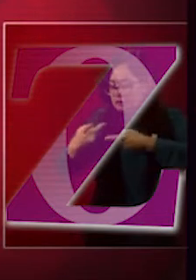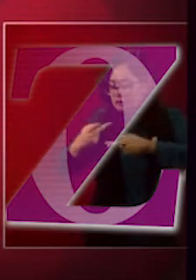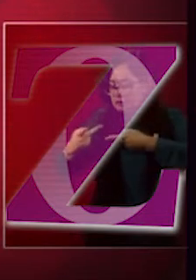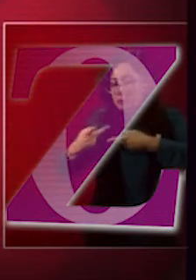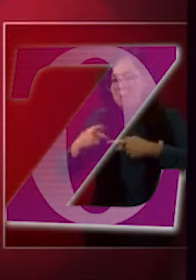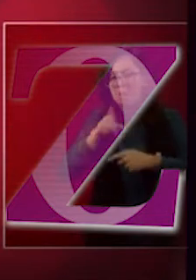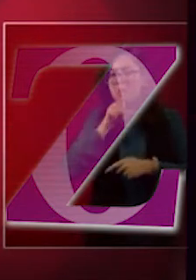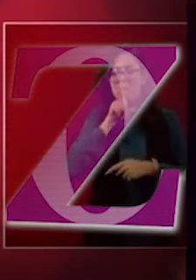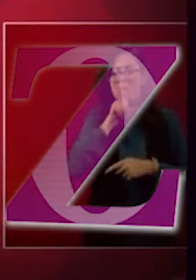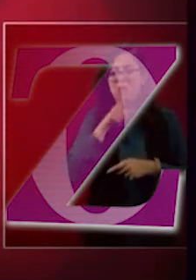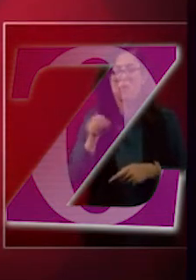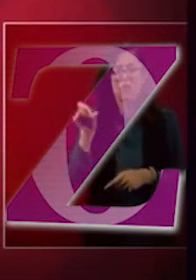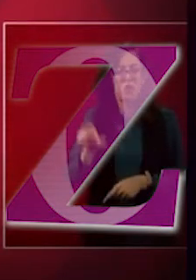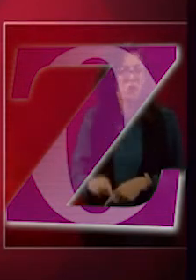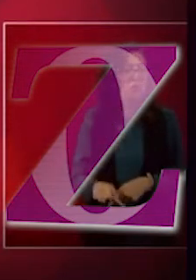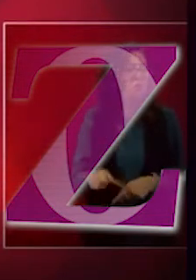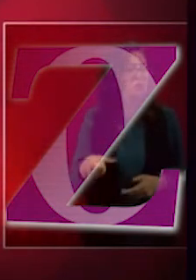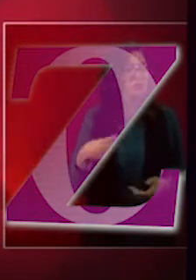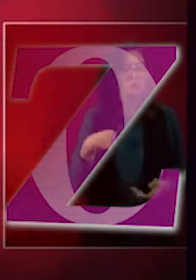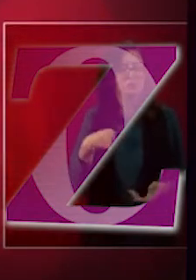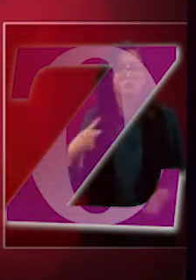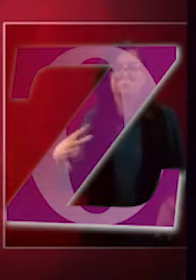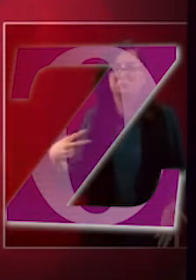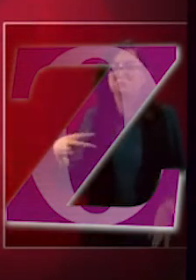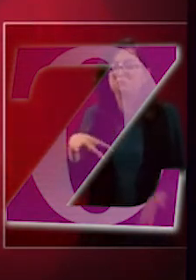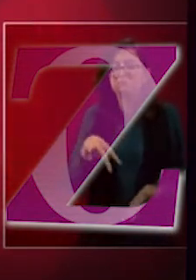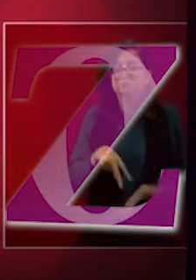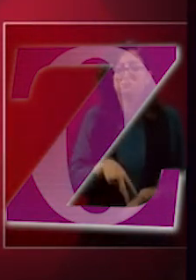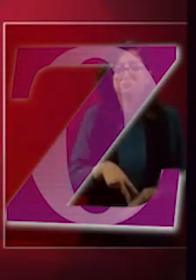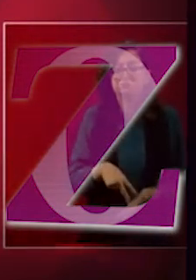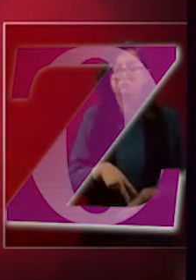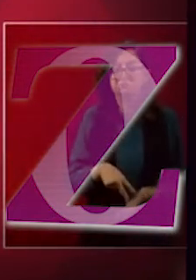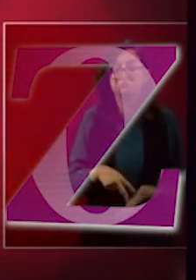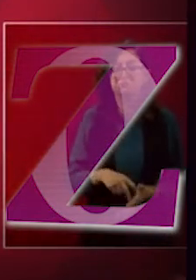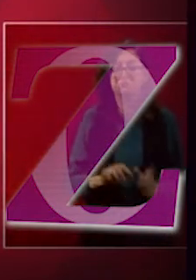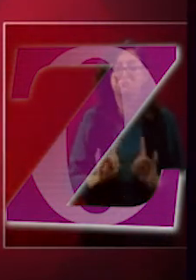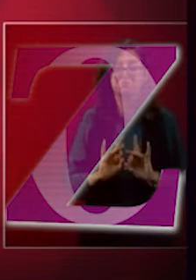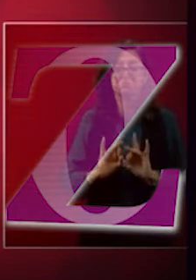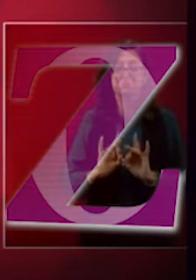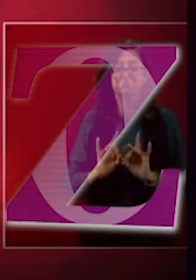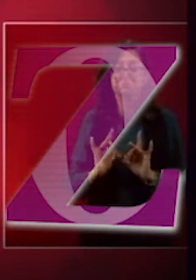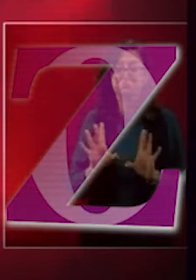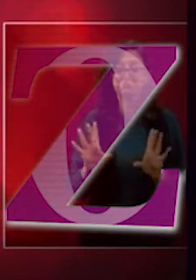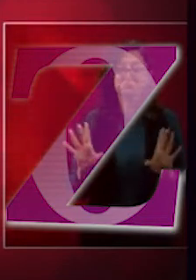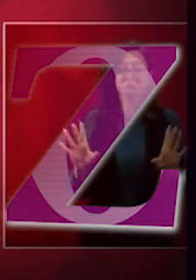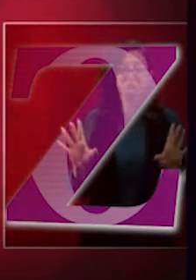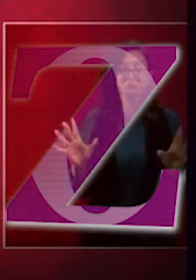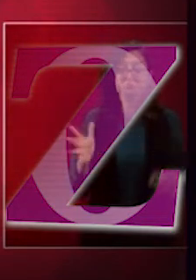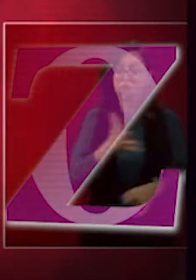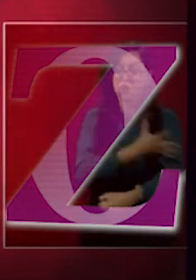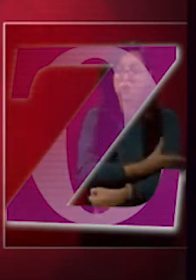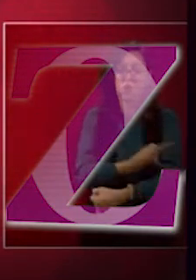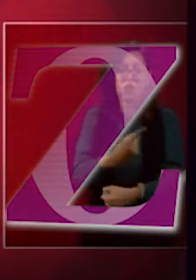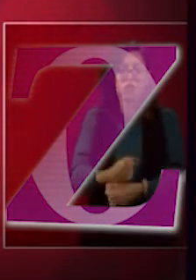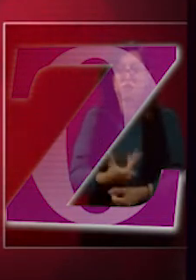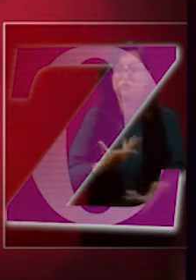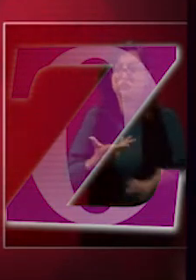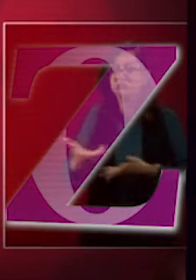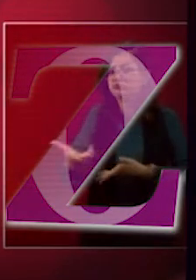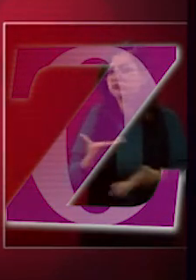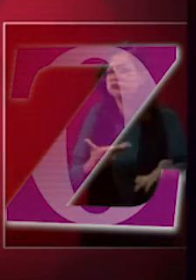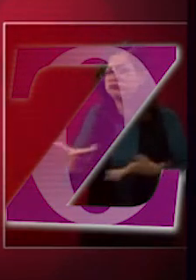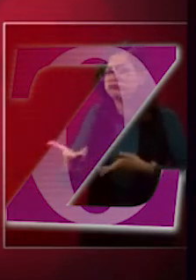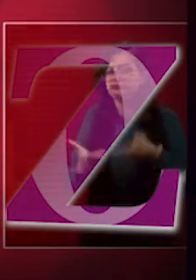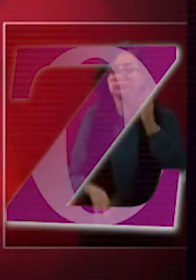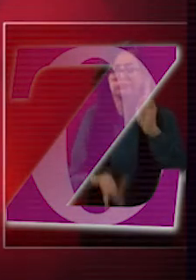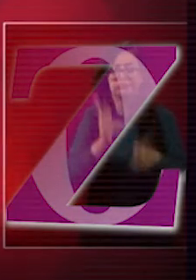estupideces y anexas. Y bueno, pues hay que recordar que hay algunas de nuestros anteriores presidentes que